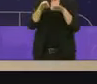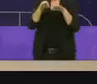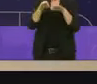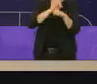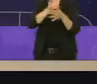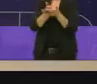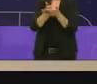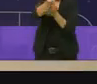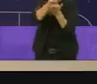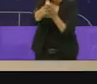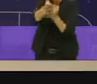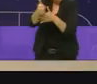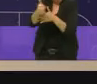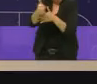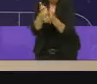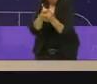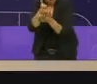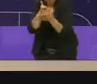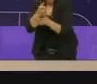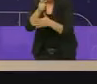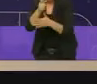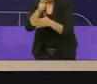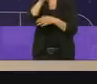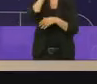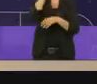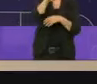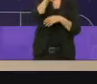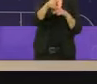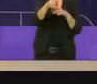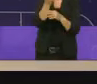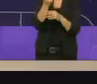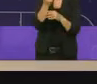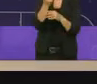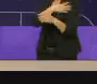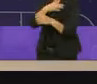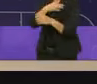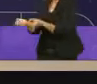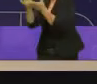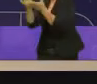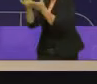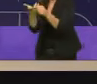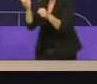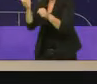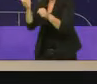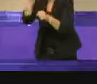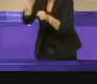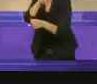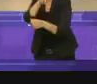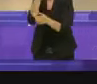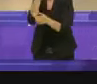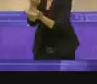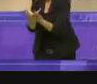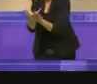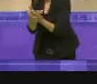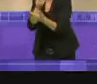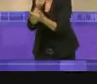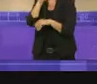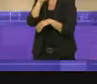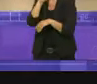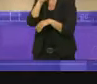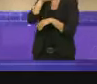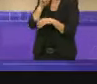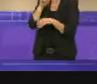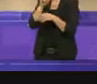para llevar a tu hijo al médico no te lo descuenten de tus días de vacaciones. Clara, no se cuelguen en serio el milagrito